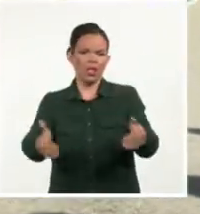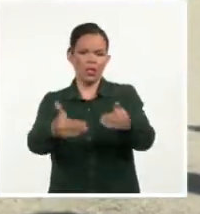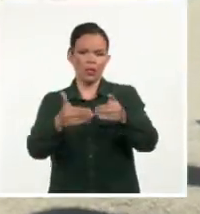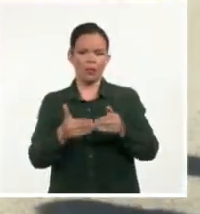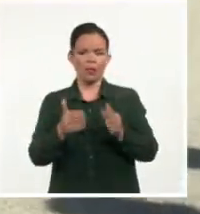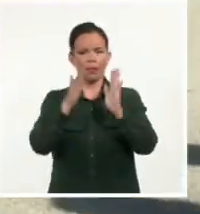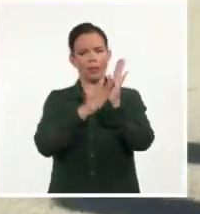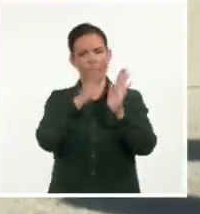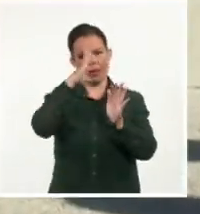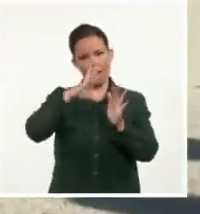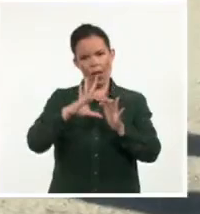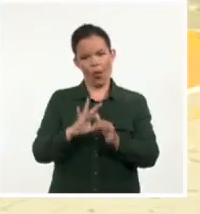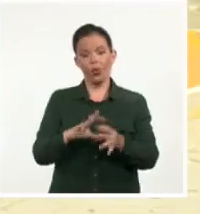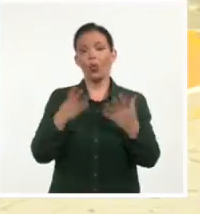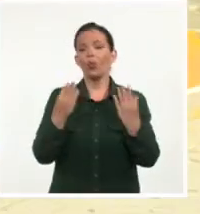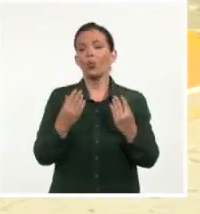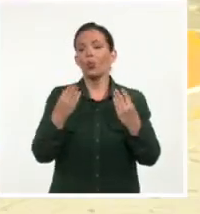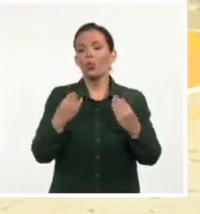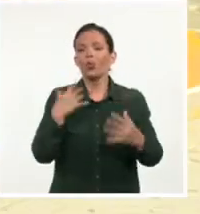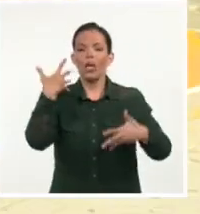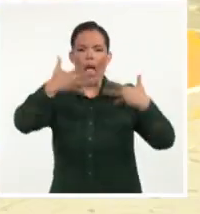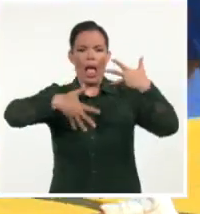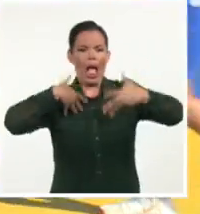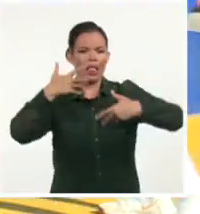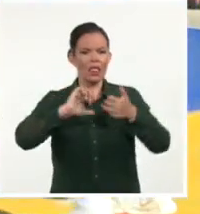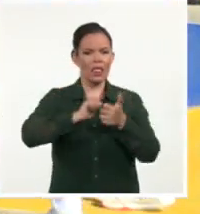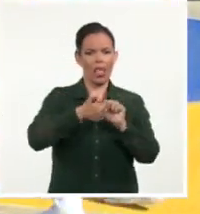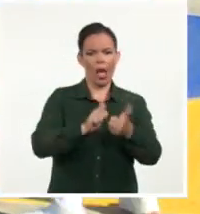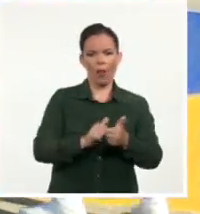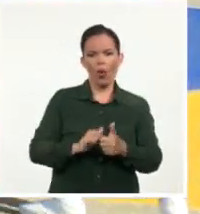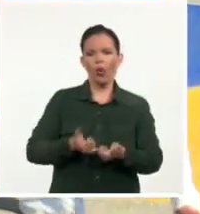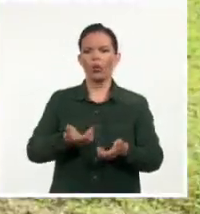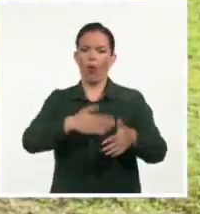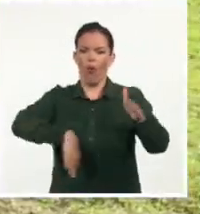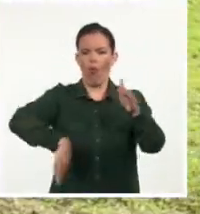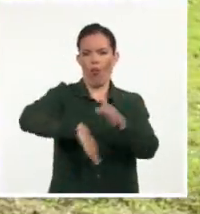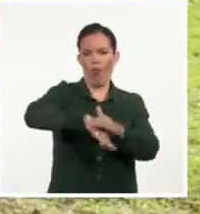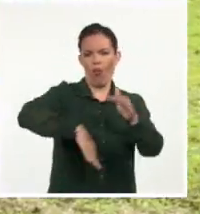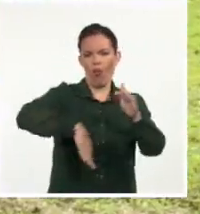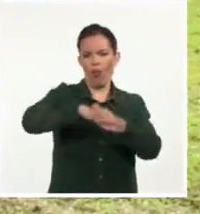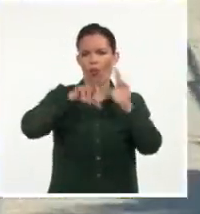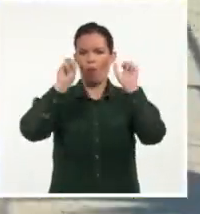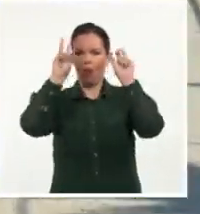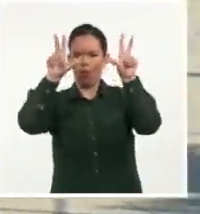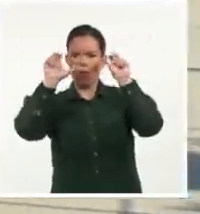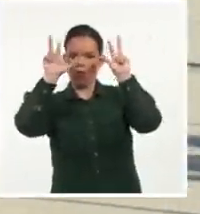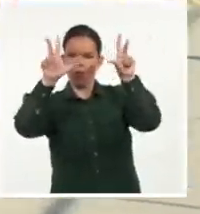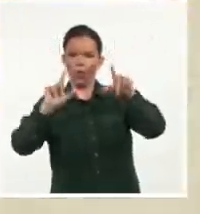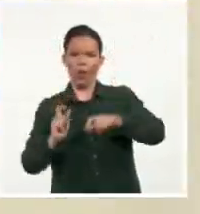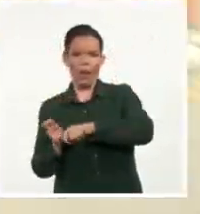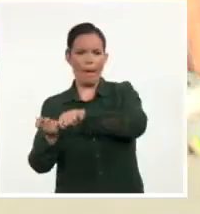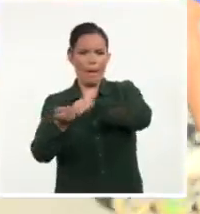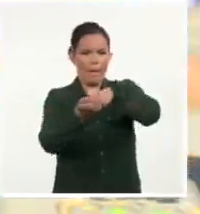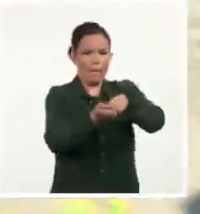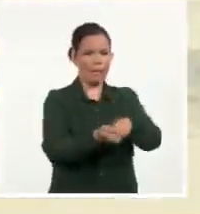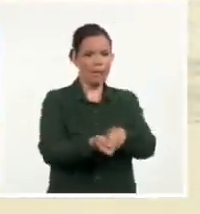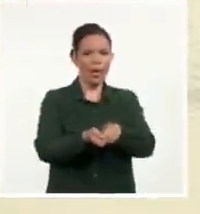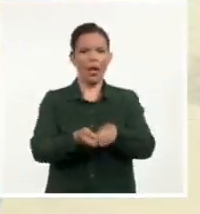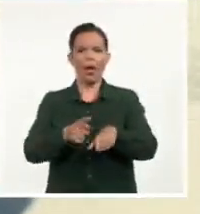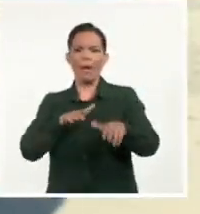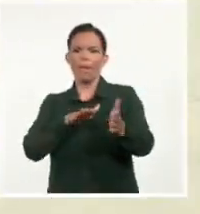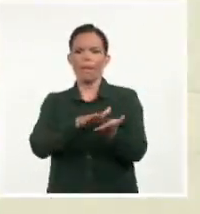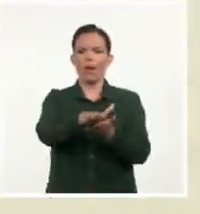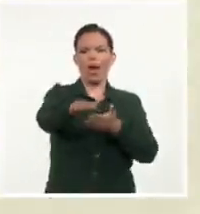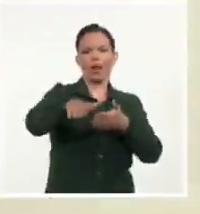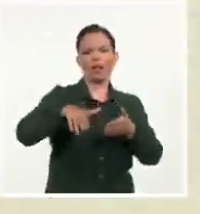actividades que se desarrollaron se jugó fútbol voleibol baloncesto béisbol o la criolla también hubo demostración